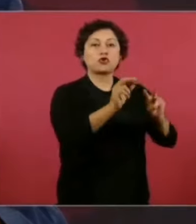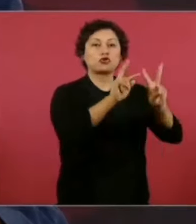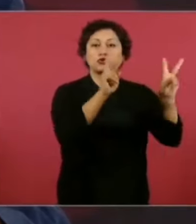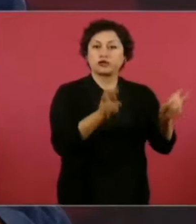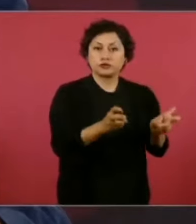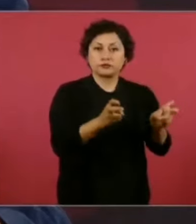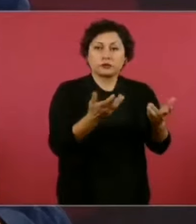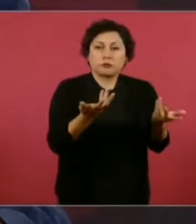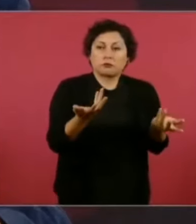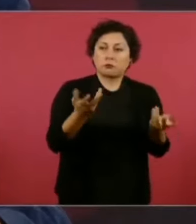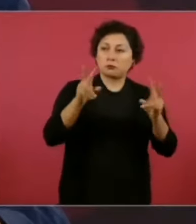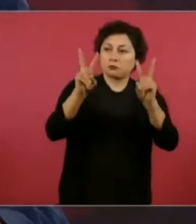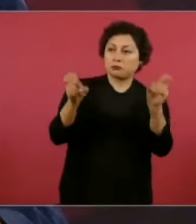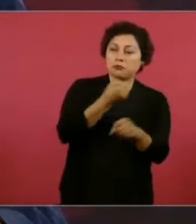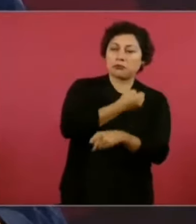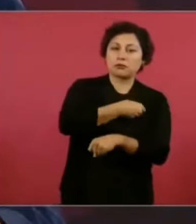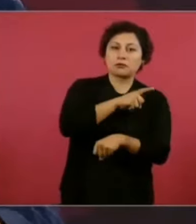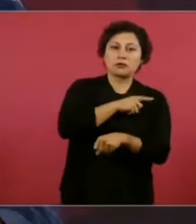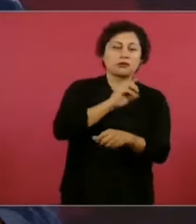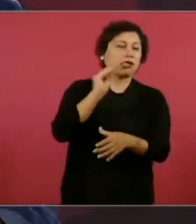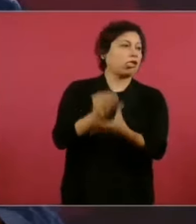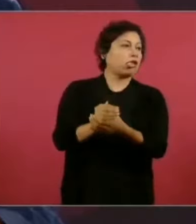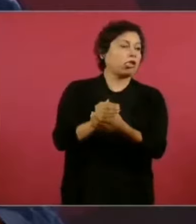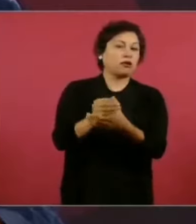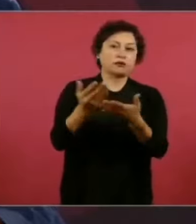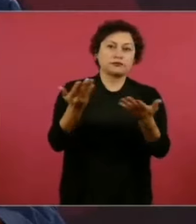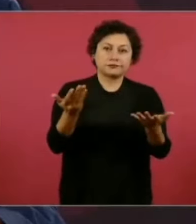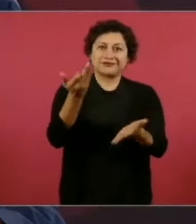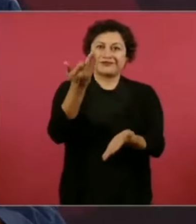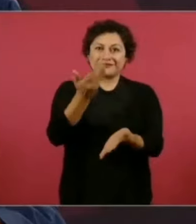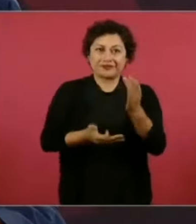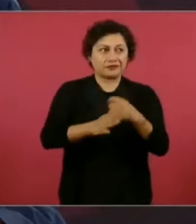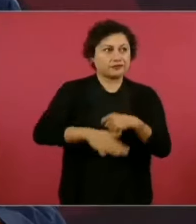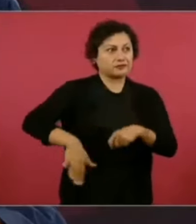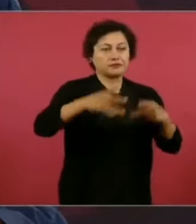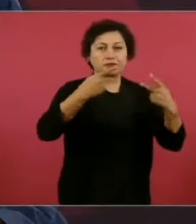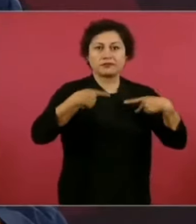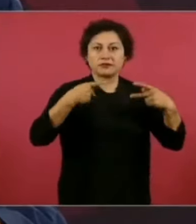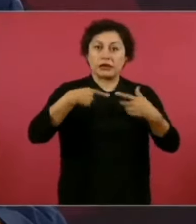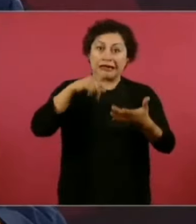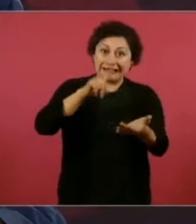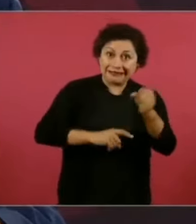atención médica para la mayoría de la gente.